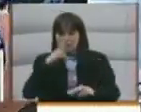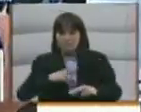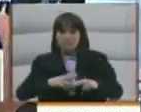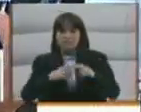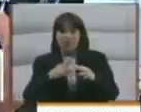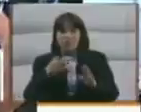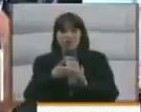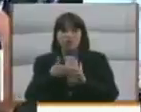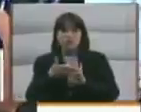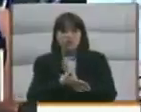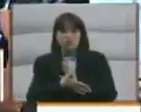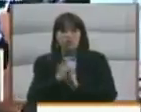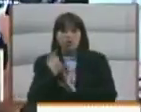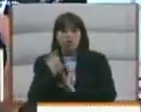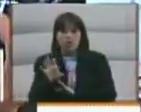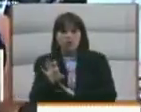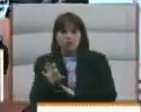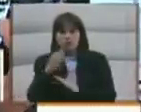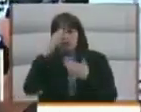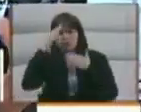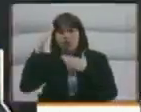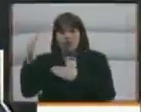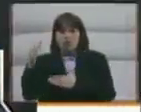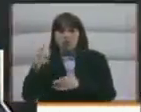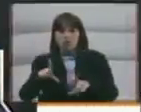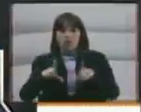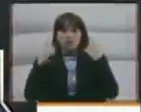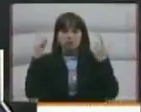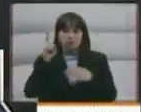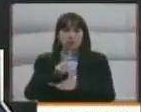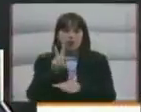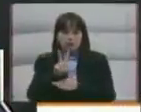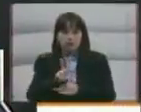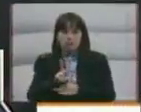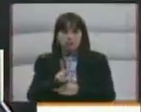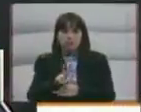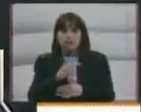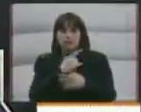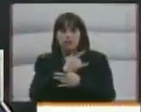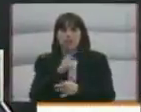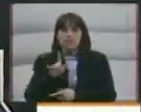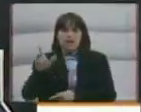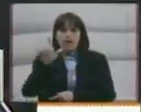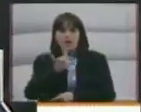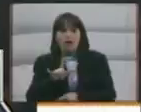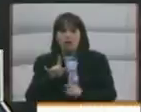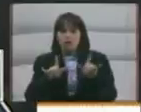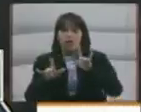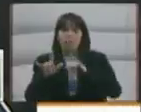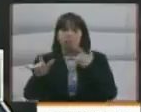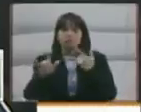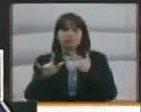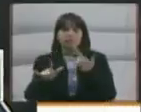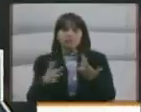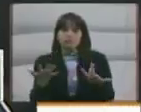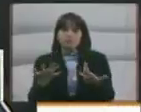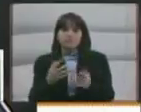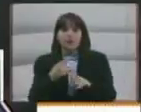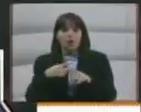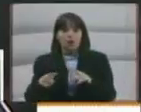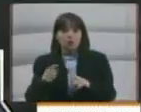del país. Saludo Pirela desde el estado Vargas. Milagros dice, te amo, ya, yo también te amo, mi amor. Excelente